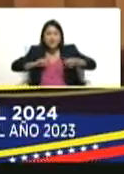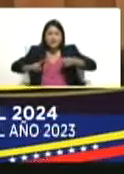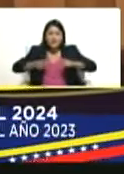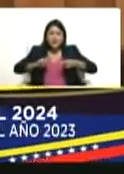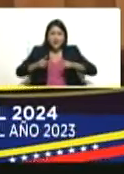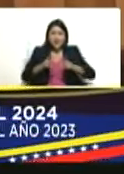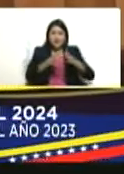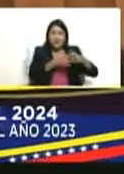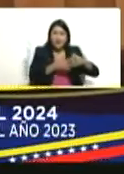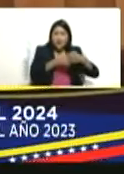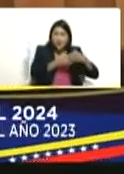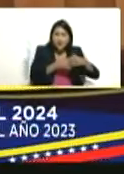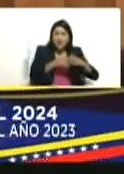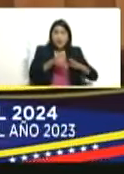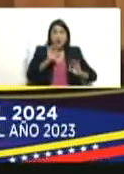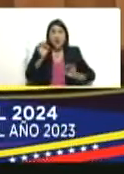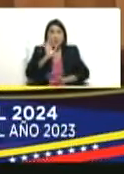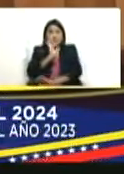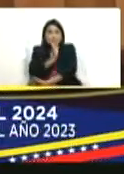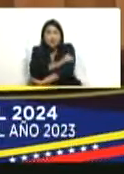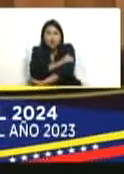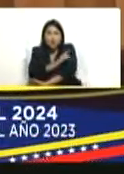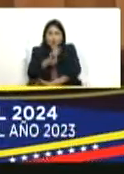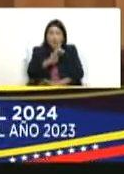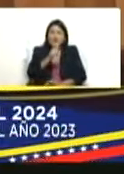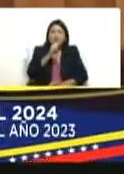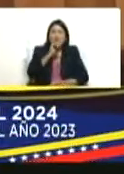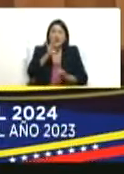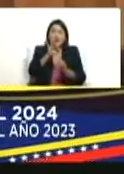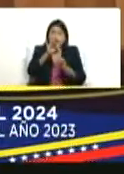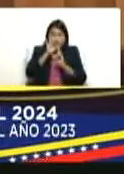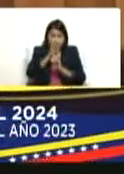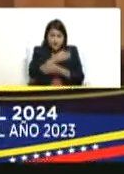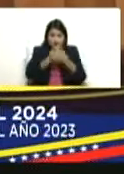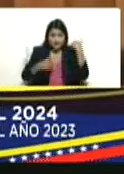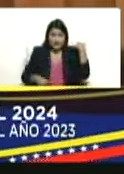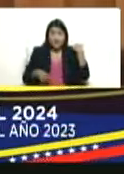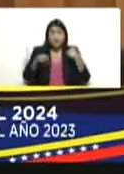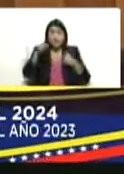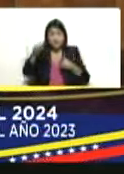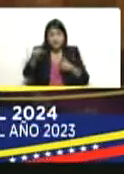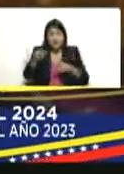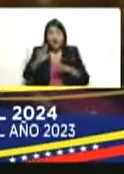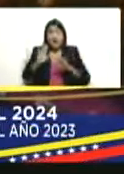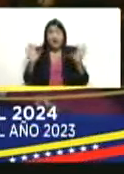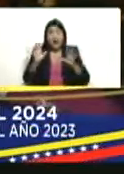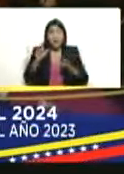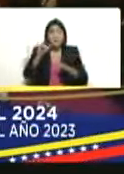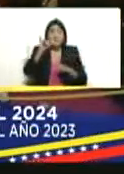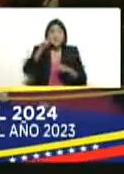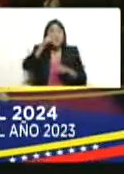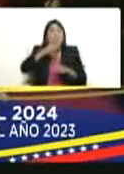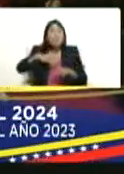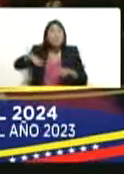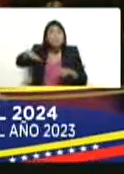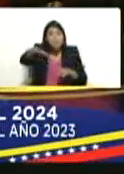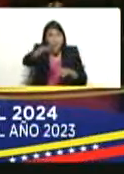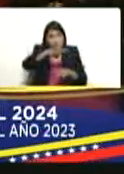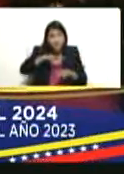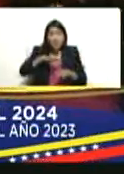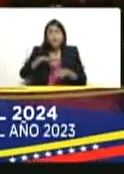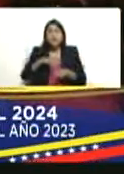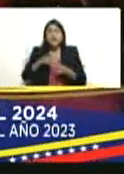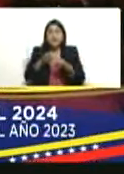manda el imperialismo. Aquí los presidentes los elige el pueblo, en votación libre. Allá fueron a tomarse la